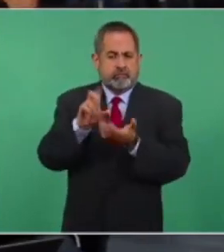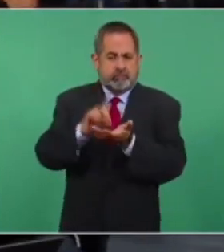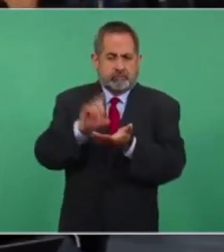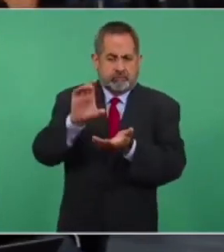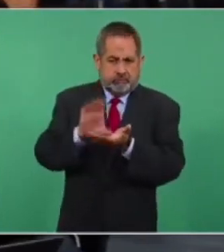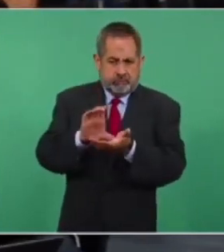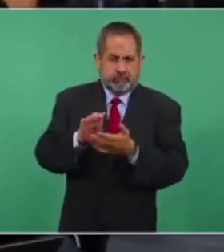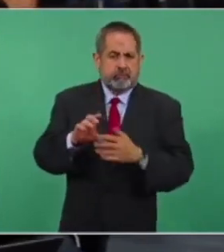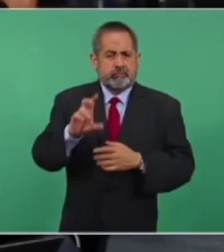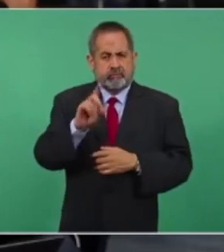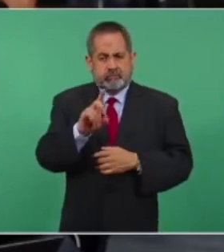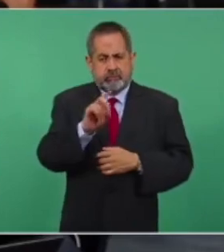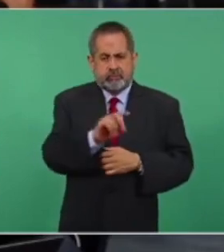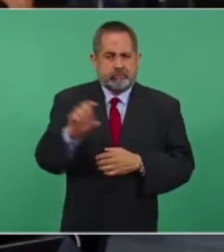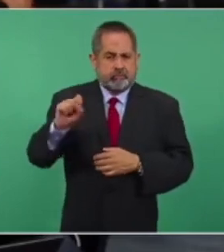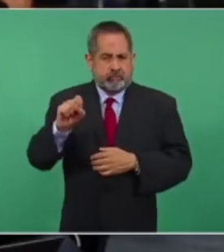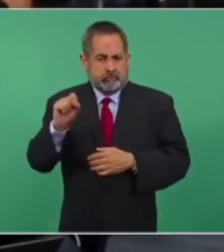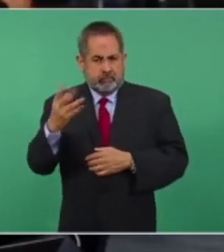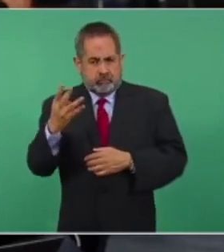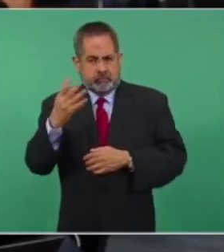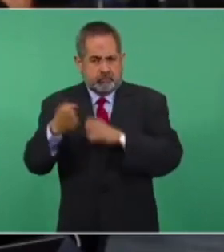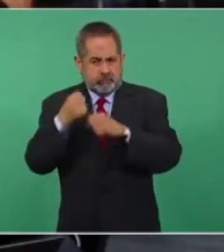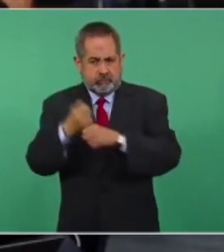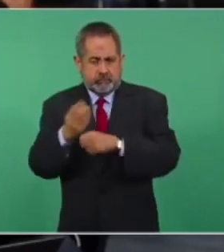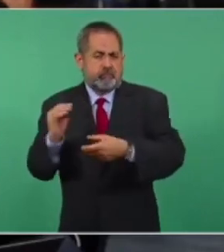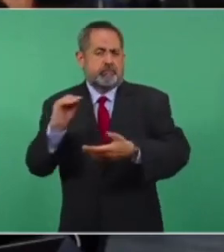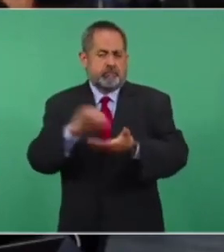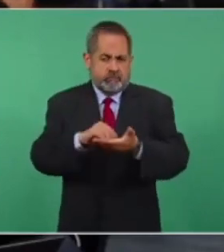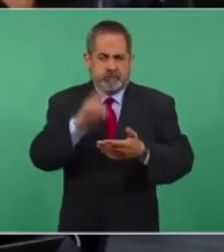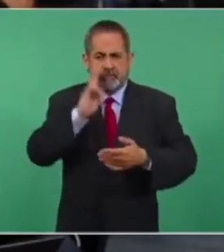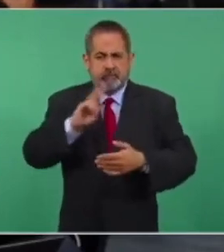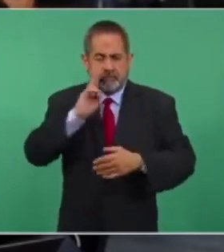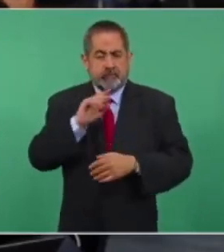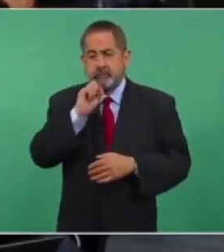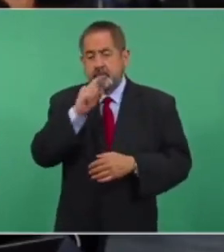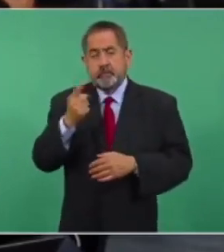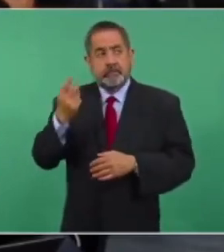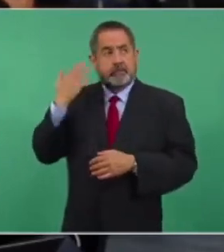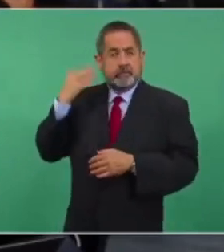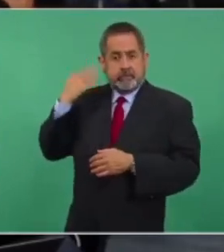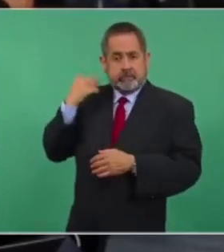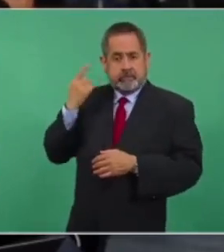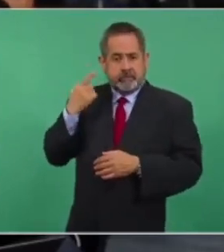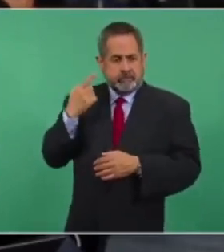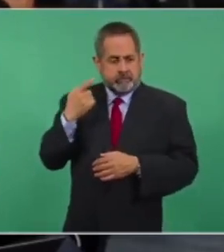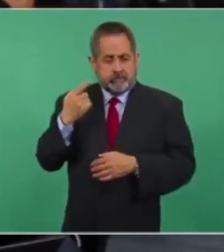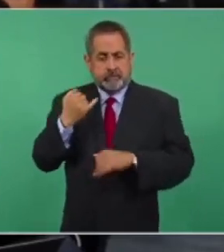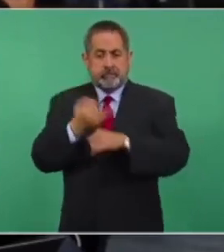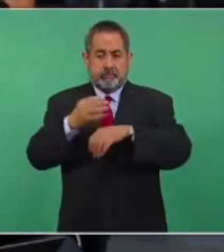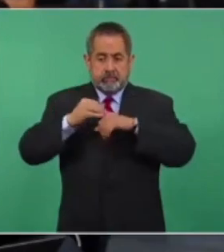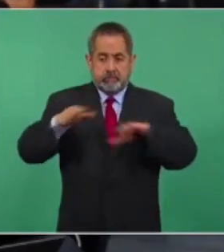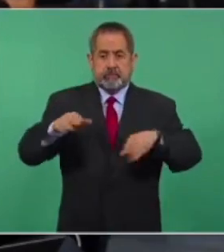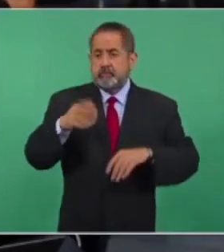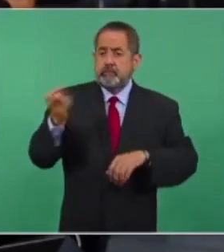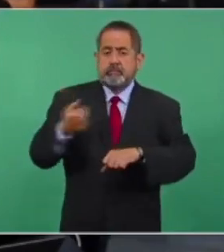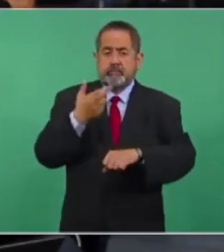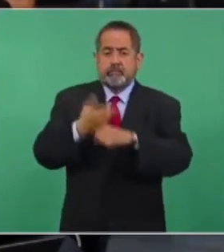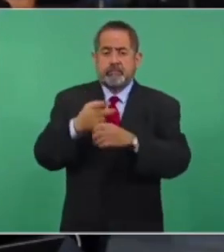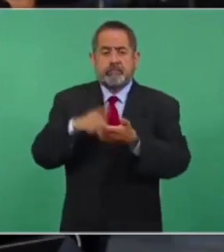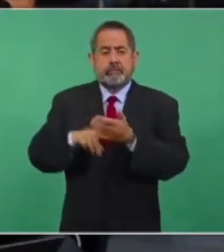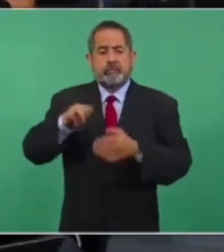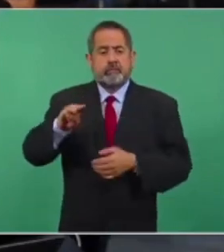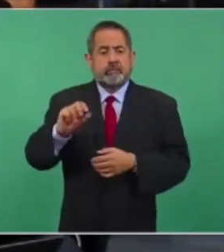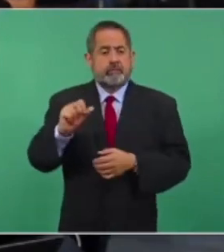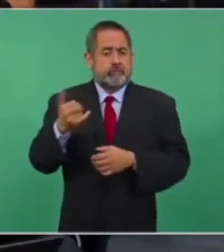30 a 64 años y bueno, también sé que el fin de semana pasado pues se dio el informe, incluso el secretario May